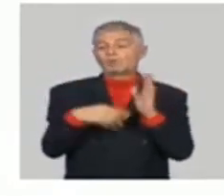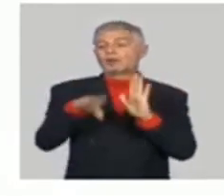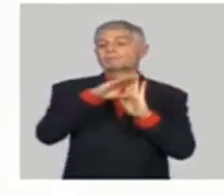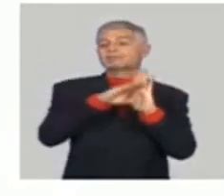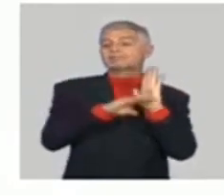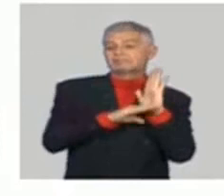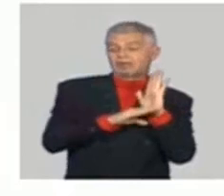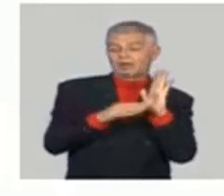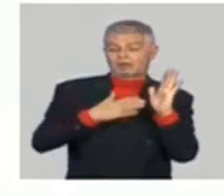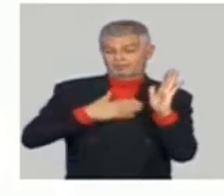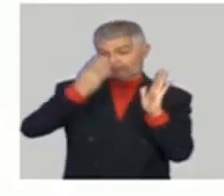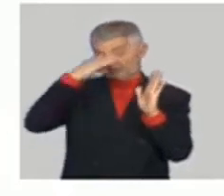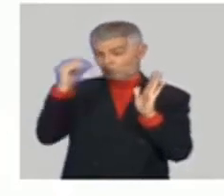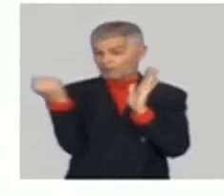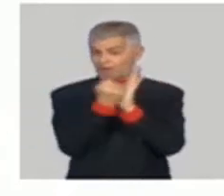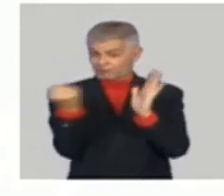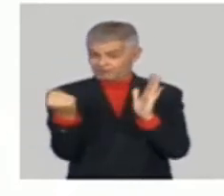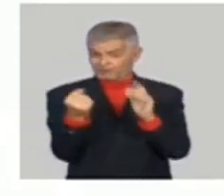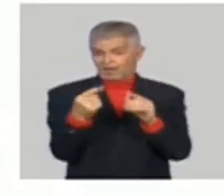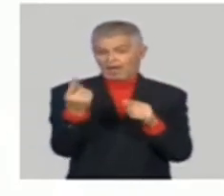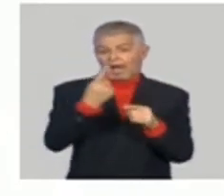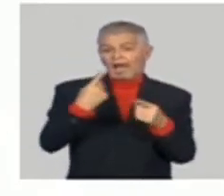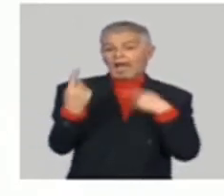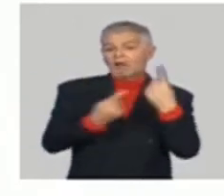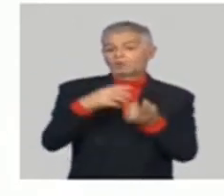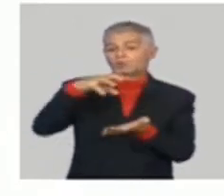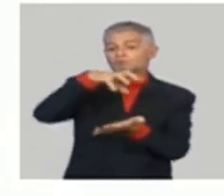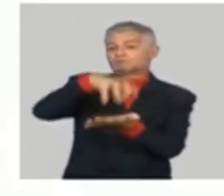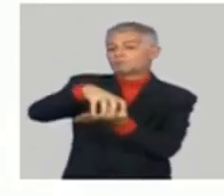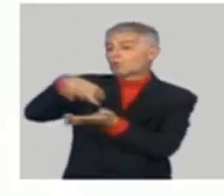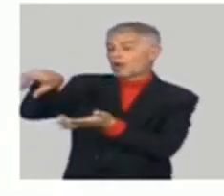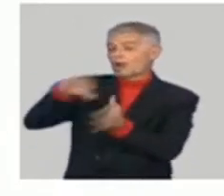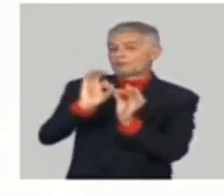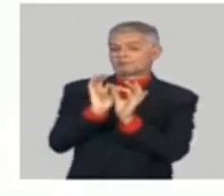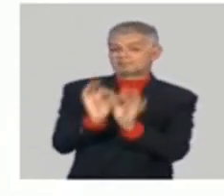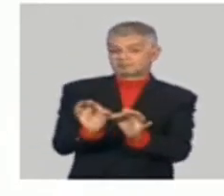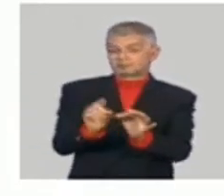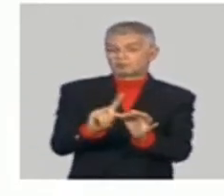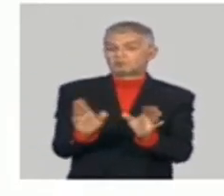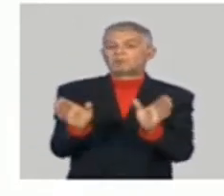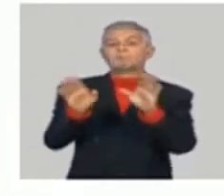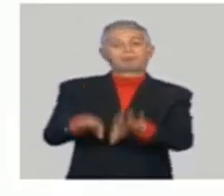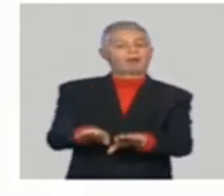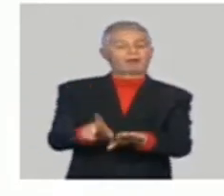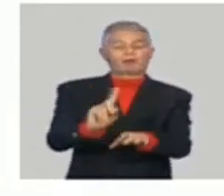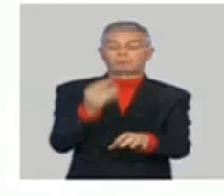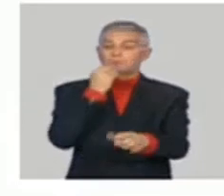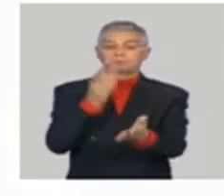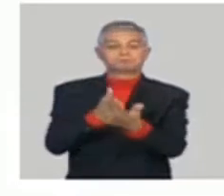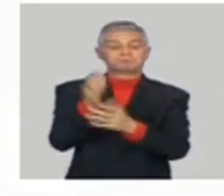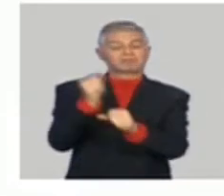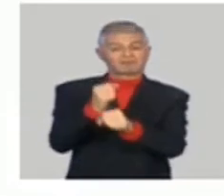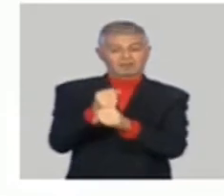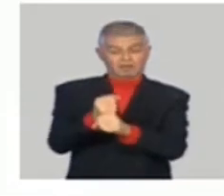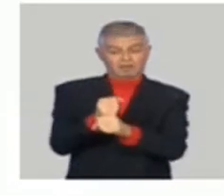un territorio en específico, comenzar a operar y luego haya tenido que suspenderse nuevamente, o sea que fuera